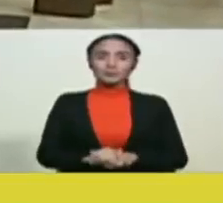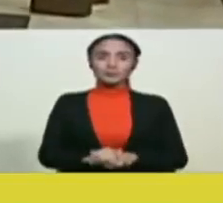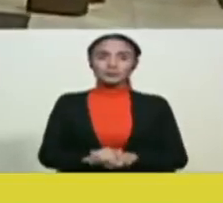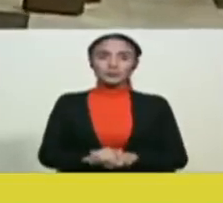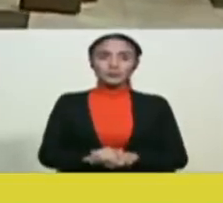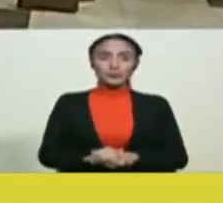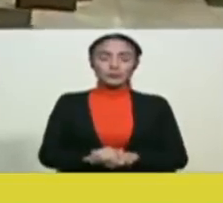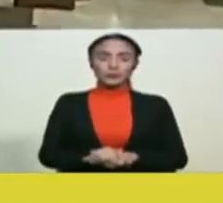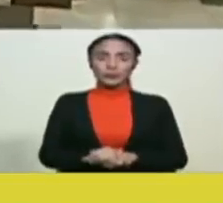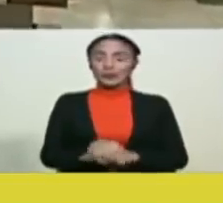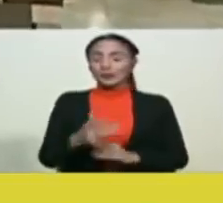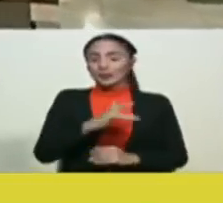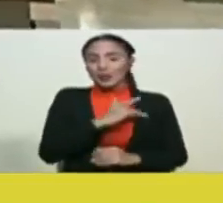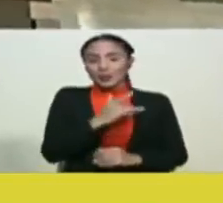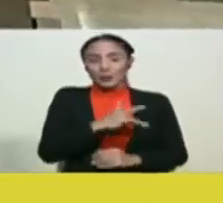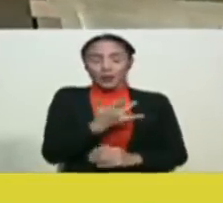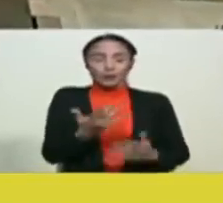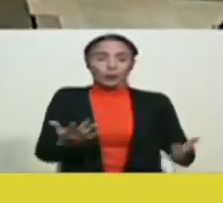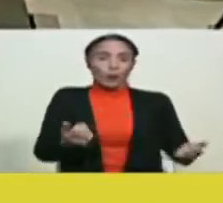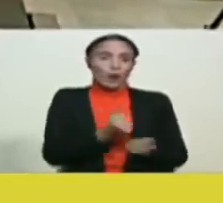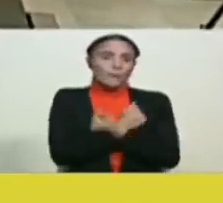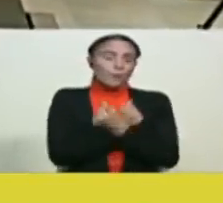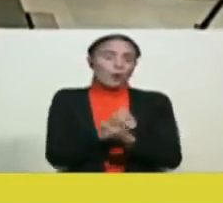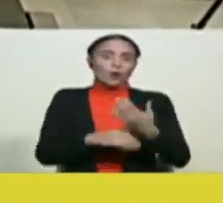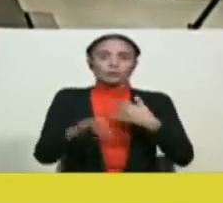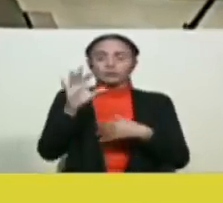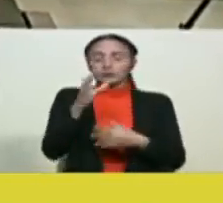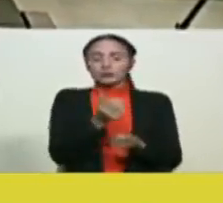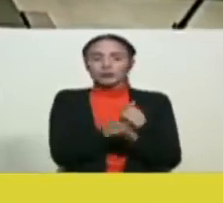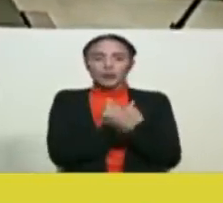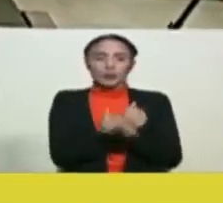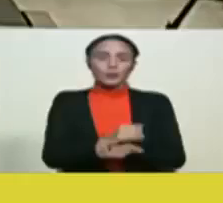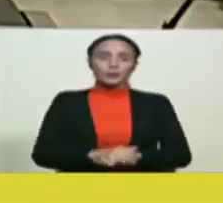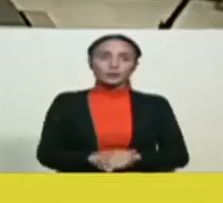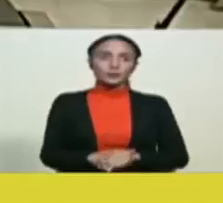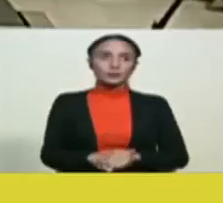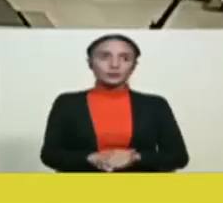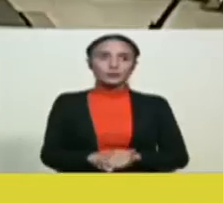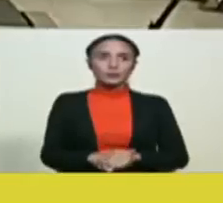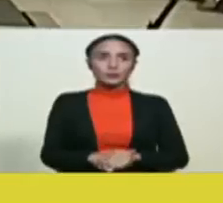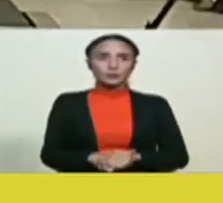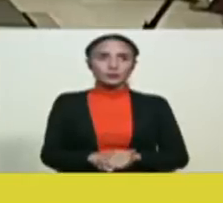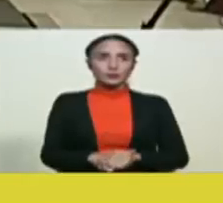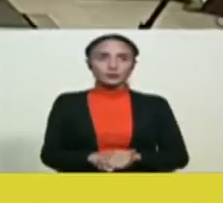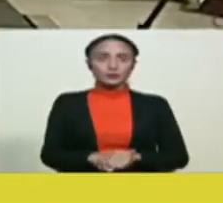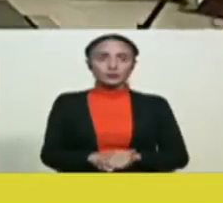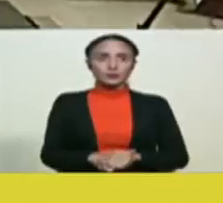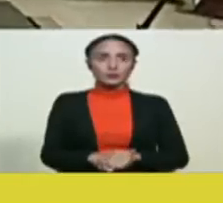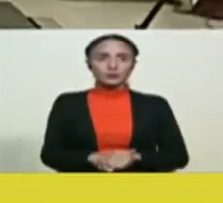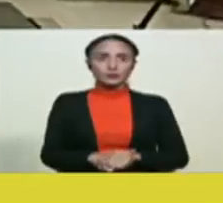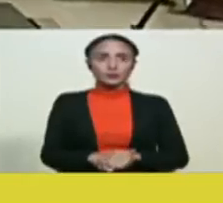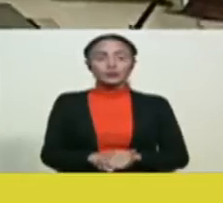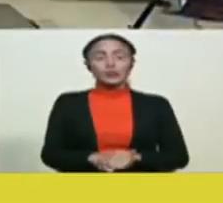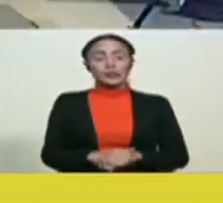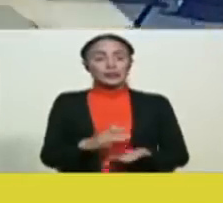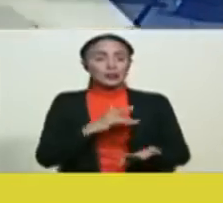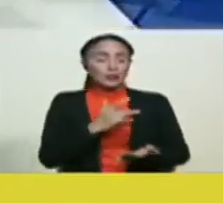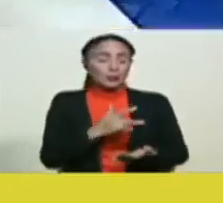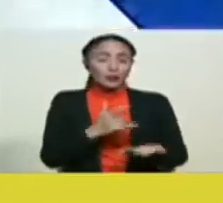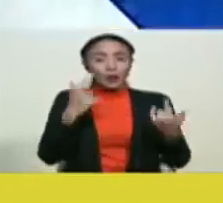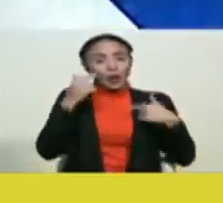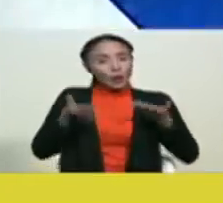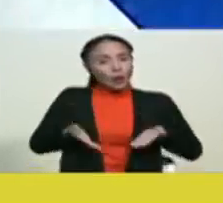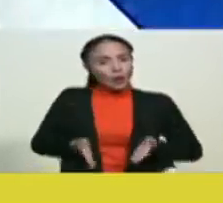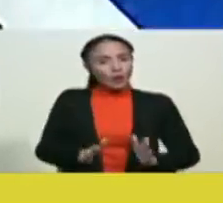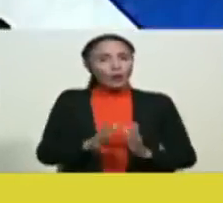de historias grandes sentimientos inmensos de patria grande son los sentimientos que nos mueven a nosotros aquí estamos los hijos